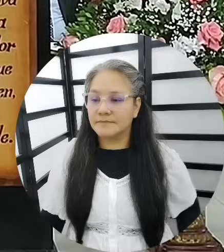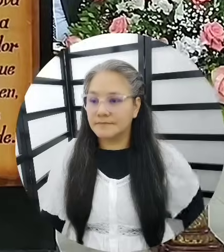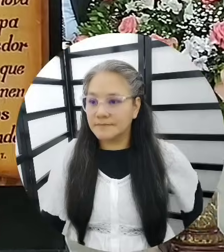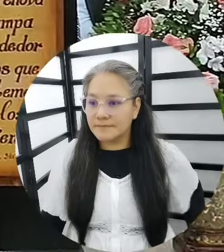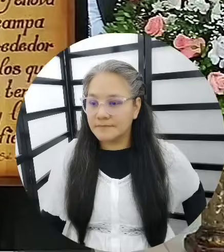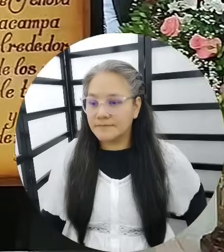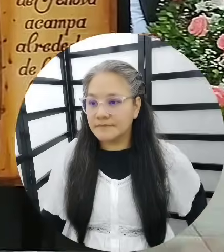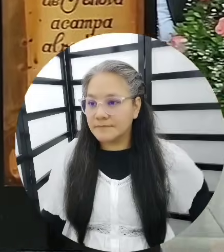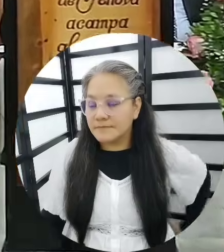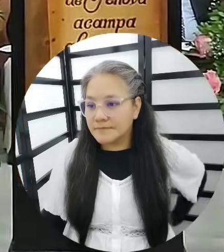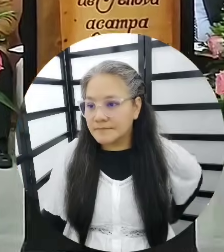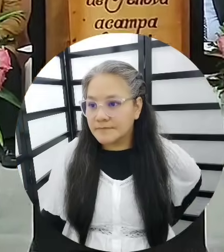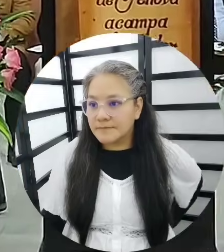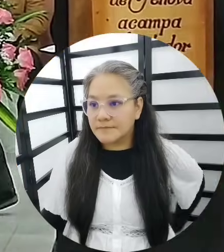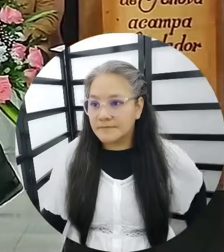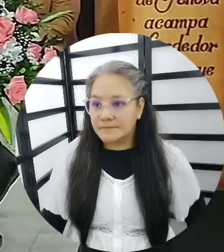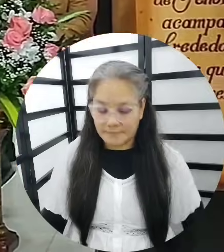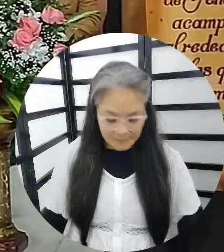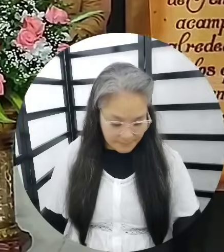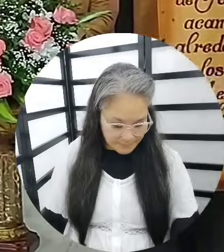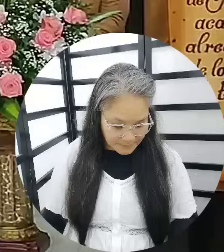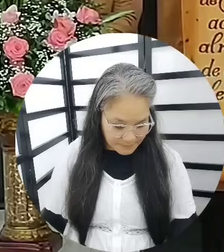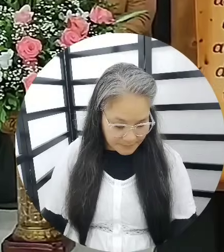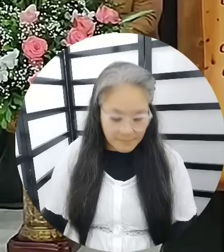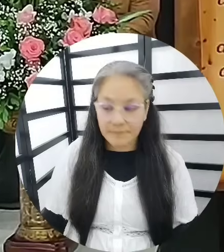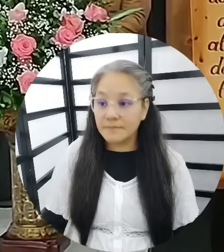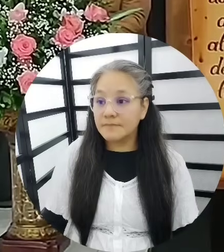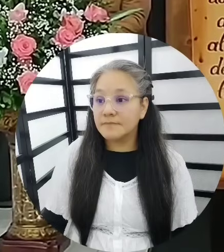veces voy en un avión